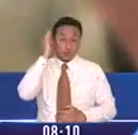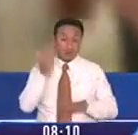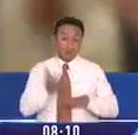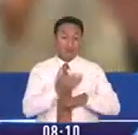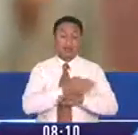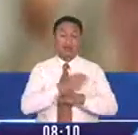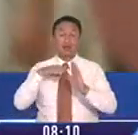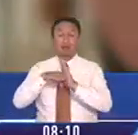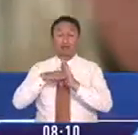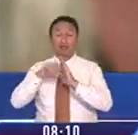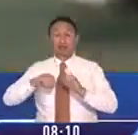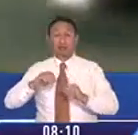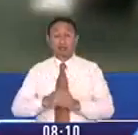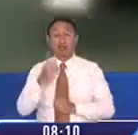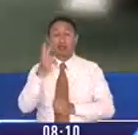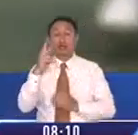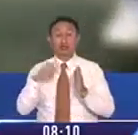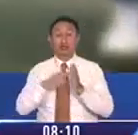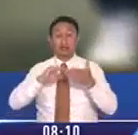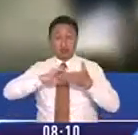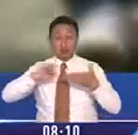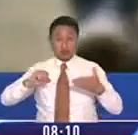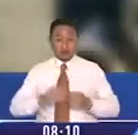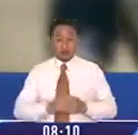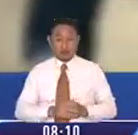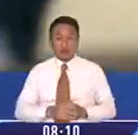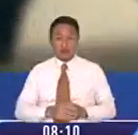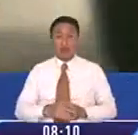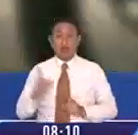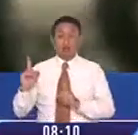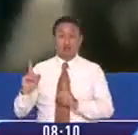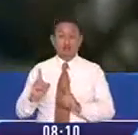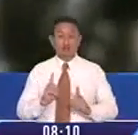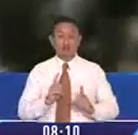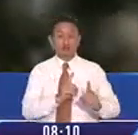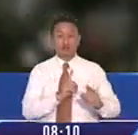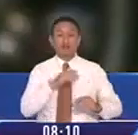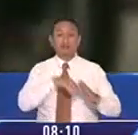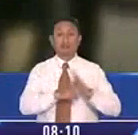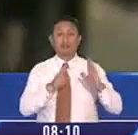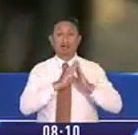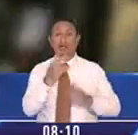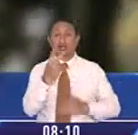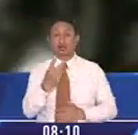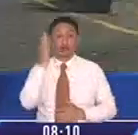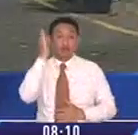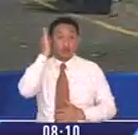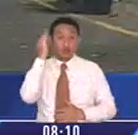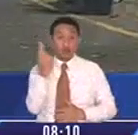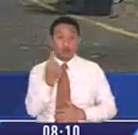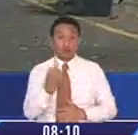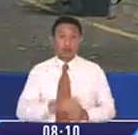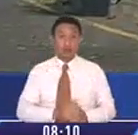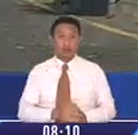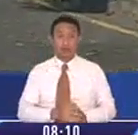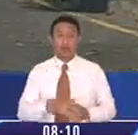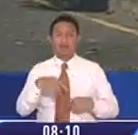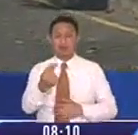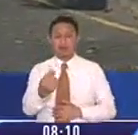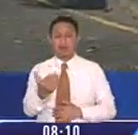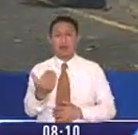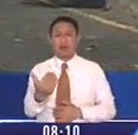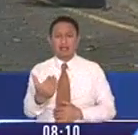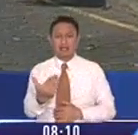de una agencia bancaria $2,000, le siguieron desde el banco. En la casa estaban las dos mujeres. Exigían que les entreguen